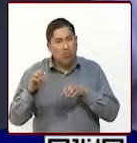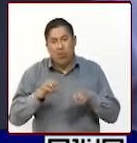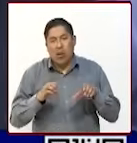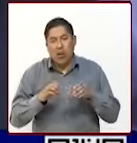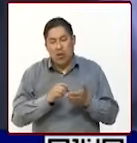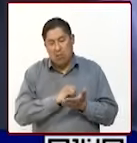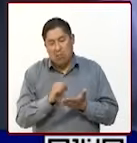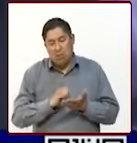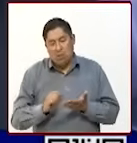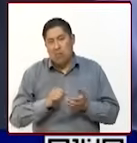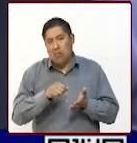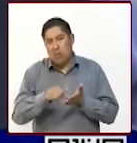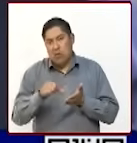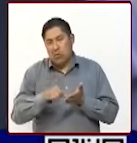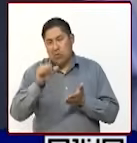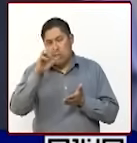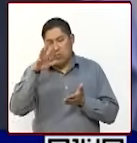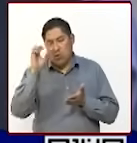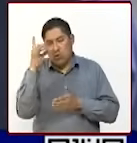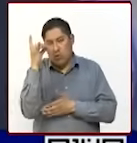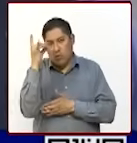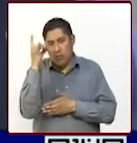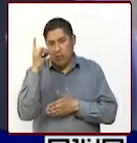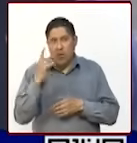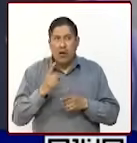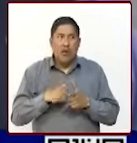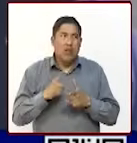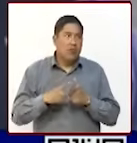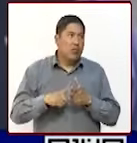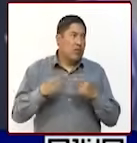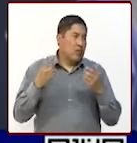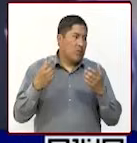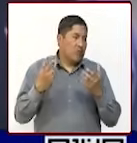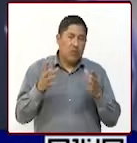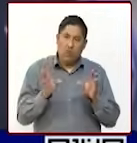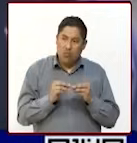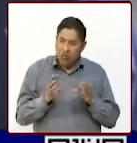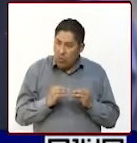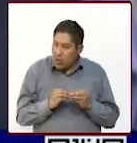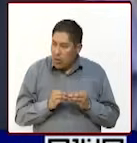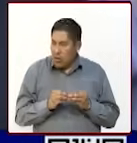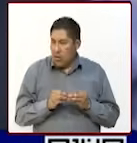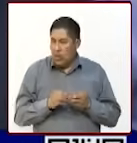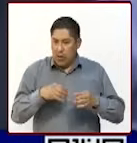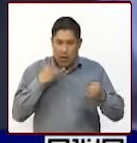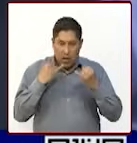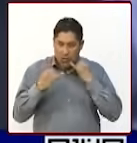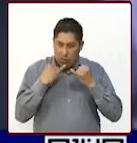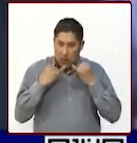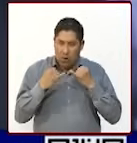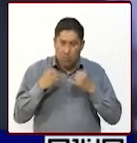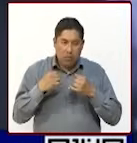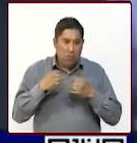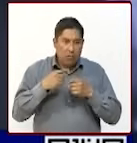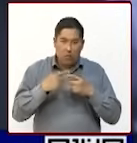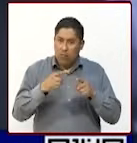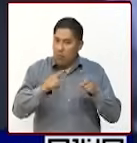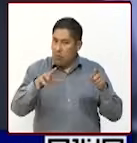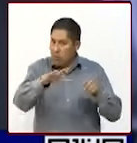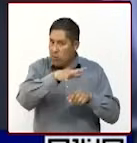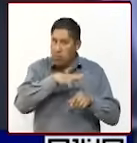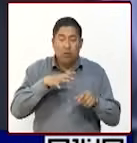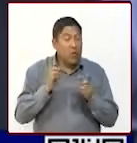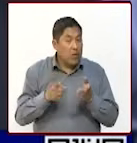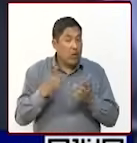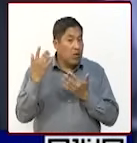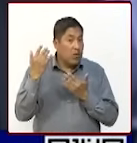tener que pagar la multa de 500 bolivianos. Entonces hemos tenido reuniones, hemos informado a las bases y estamos